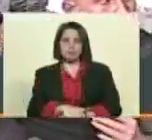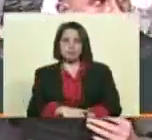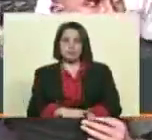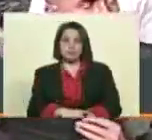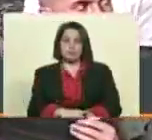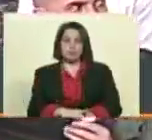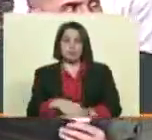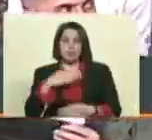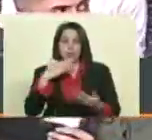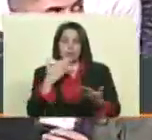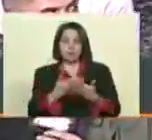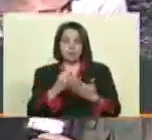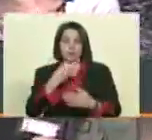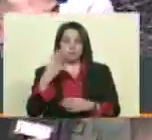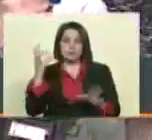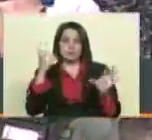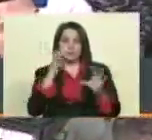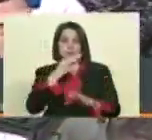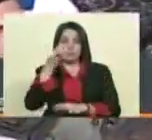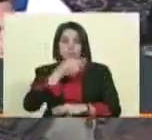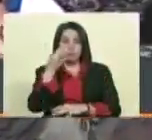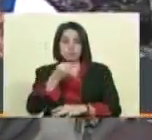Gracias, presidente. Buenas tardes a todos.